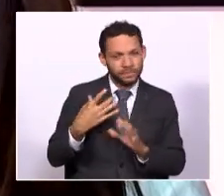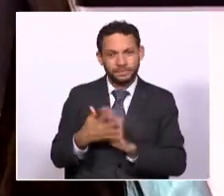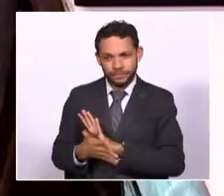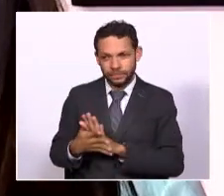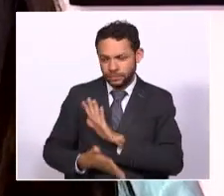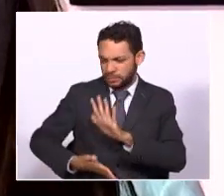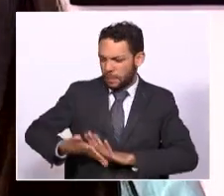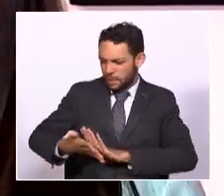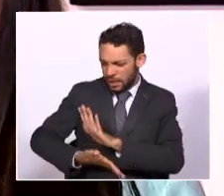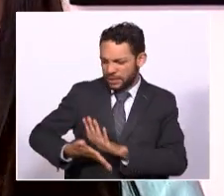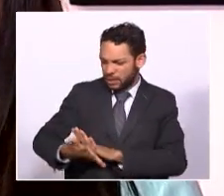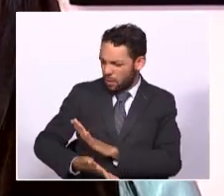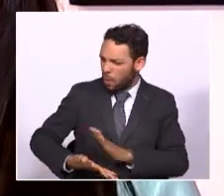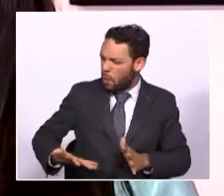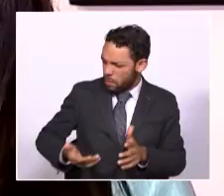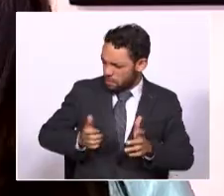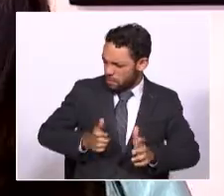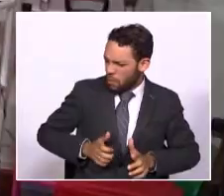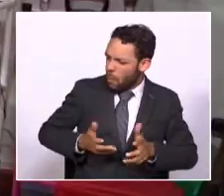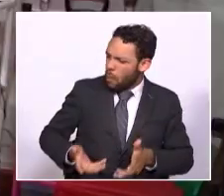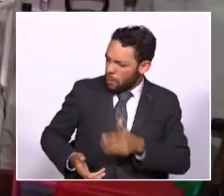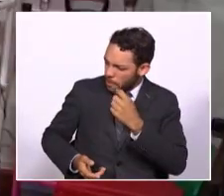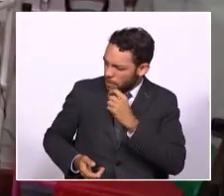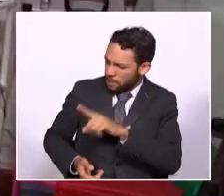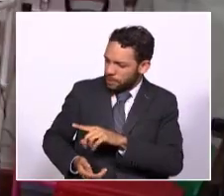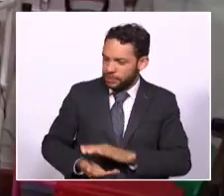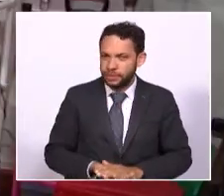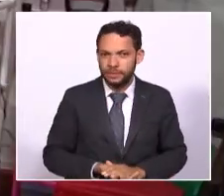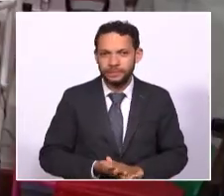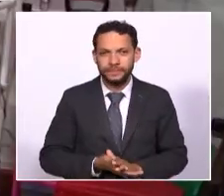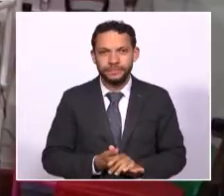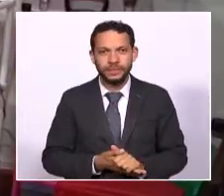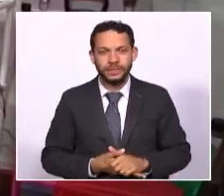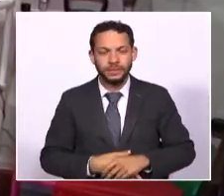quiropraxia de pie, doctor Raúl Andrés?